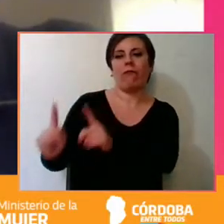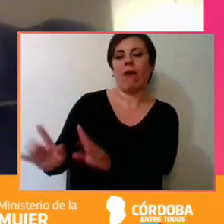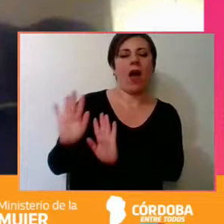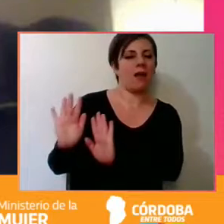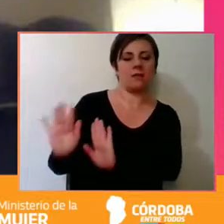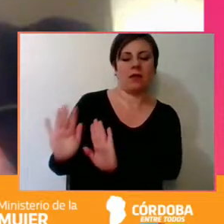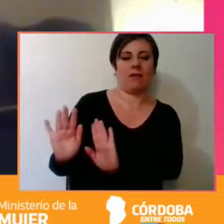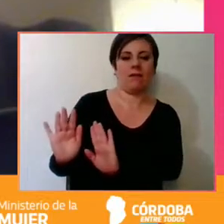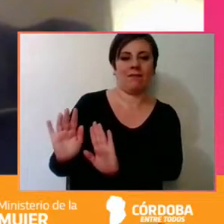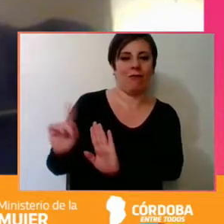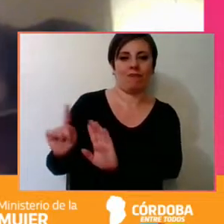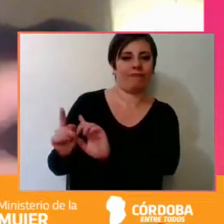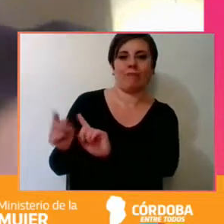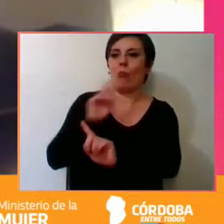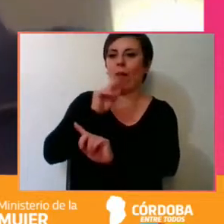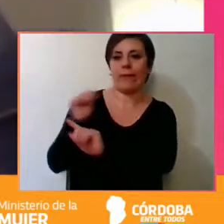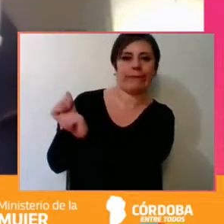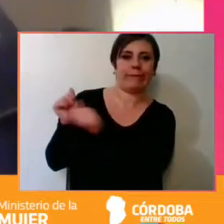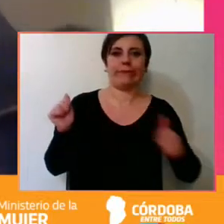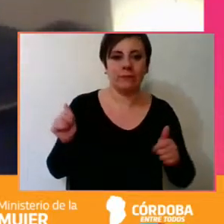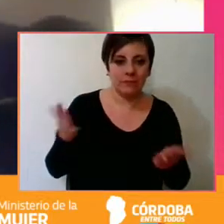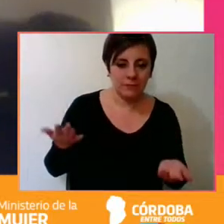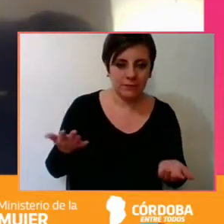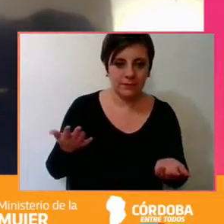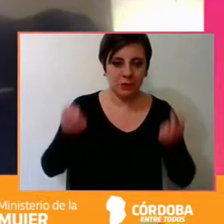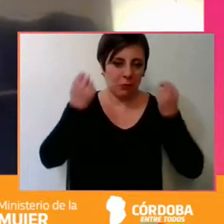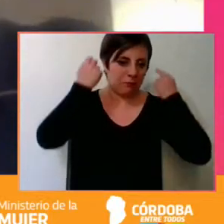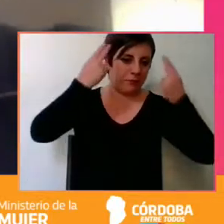fácilmente advertible también cuando se ven las cifras, ¿no? Cuando